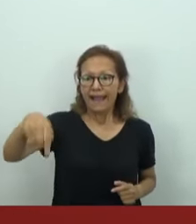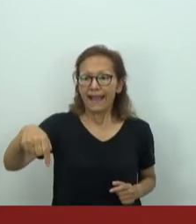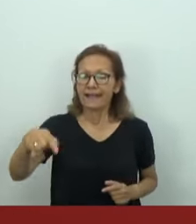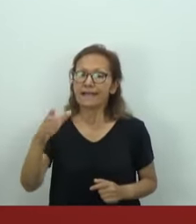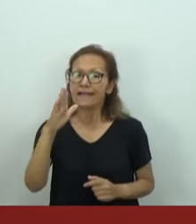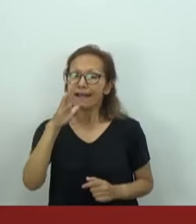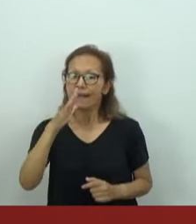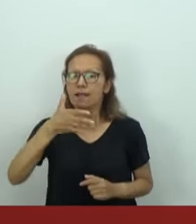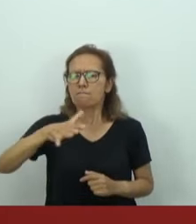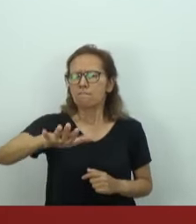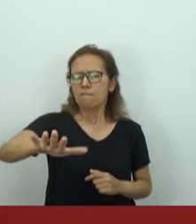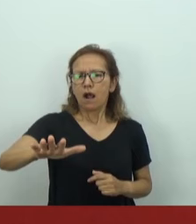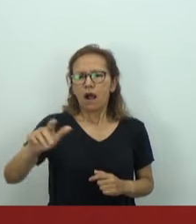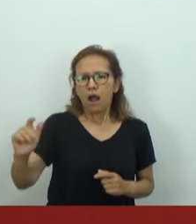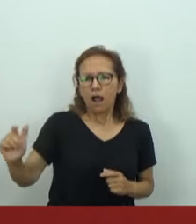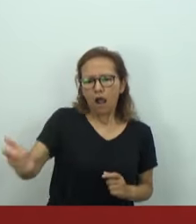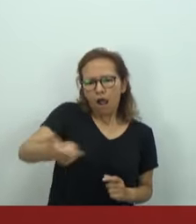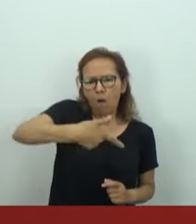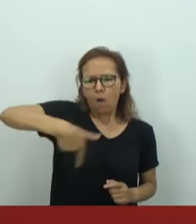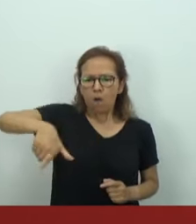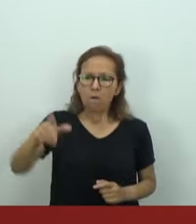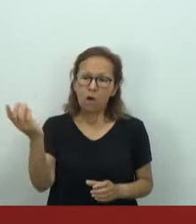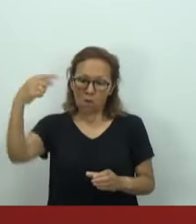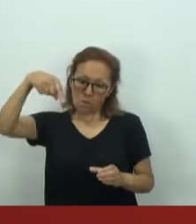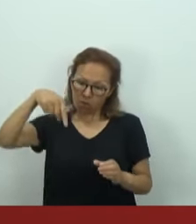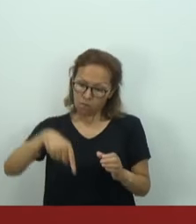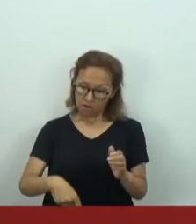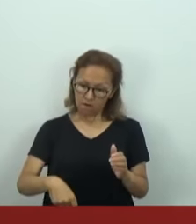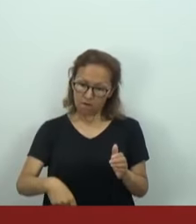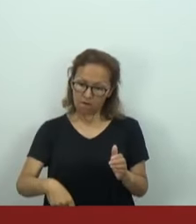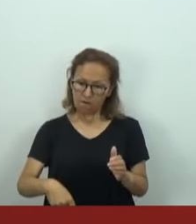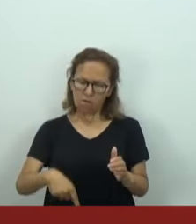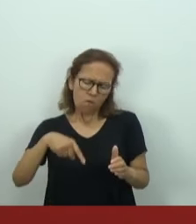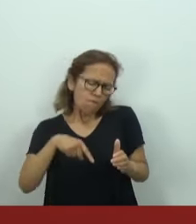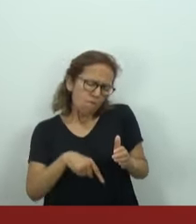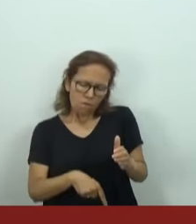jamás, nadando, buceando, podrás